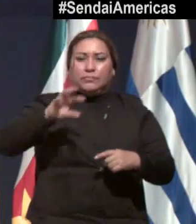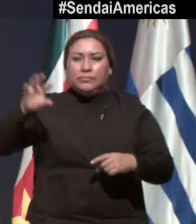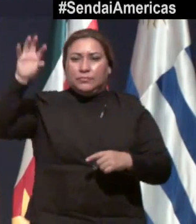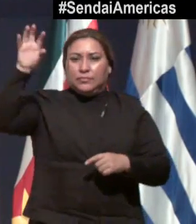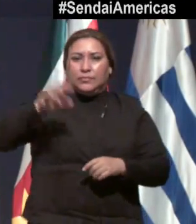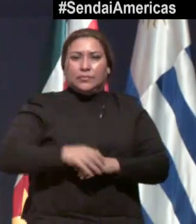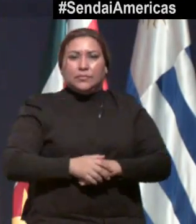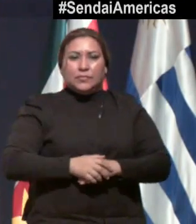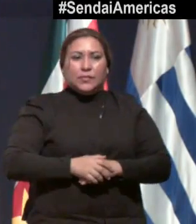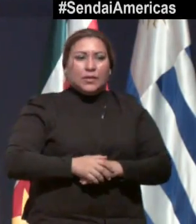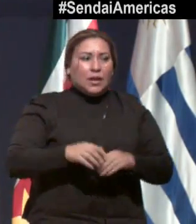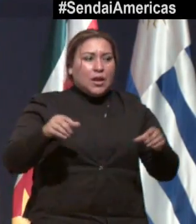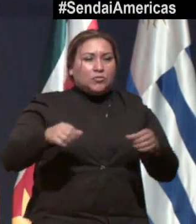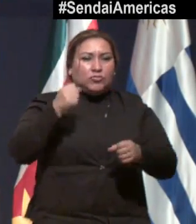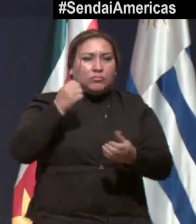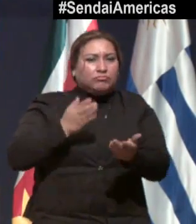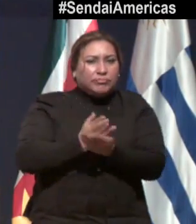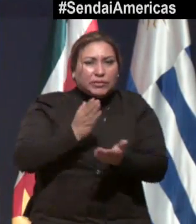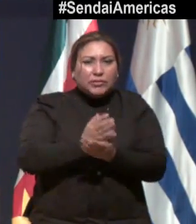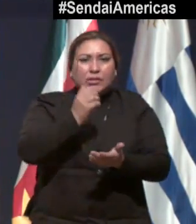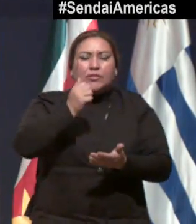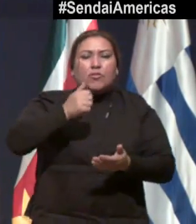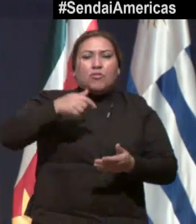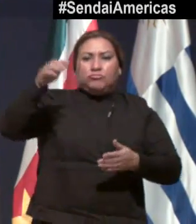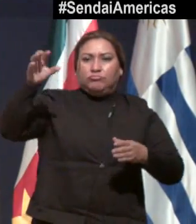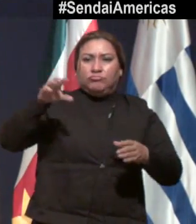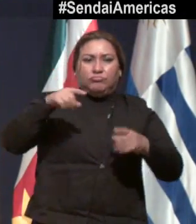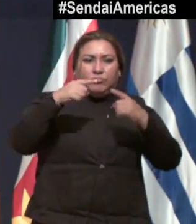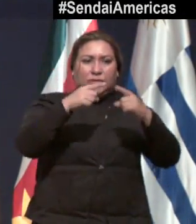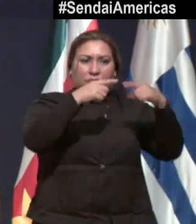una gestión convocante, interdisciplinaria, plurisectorial,